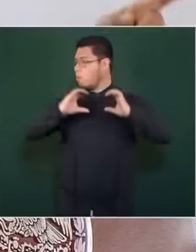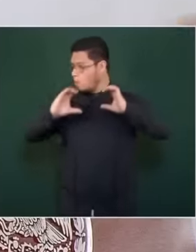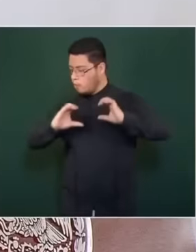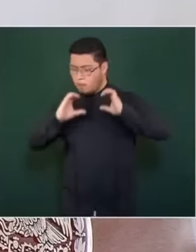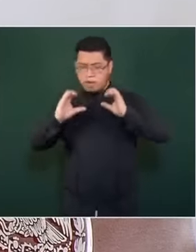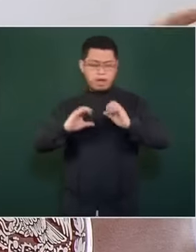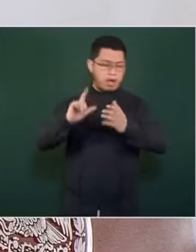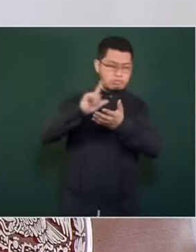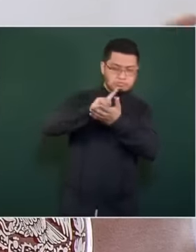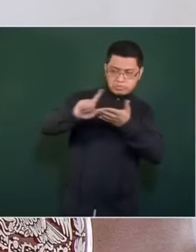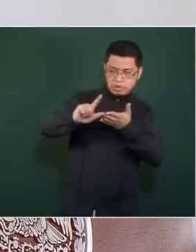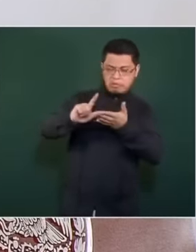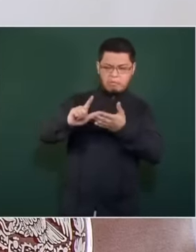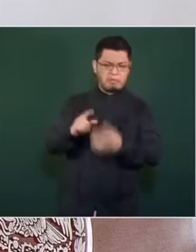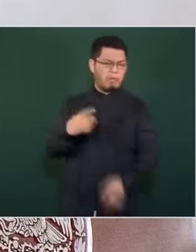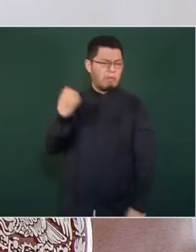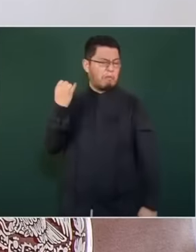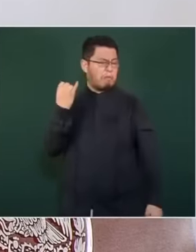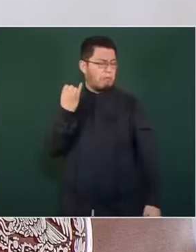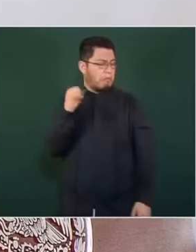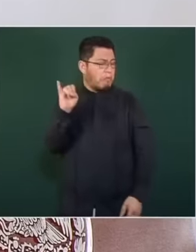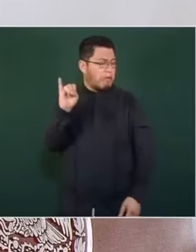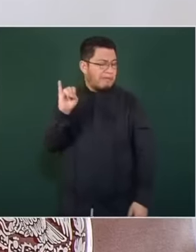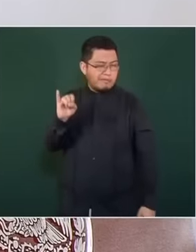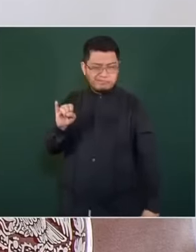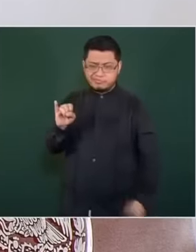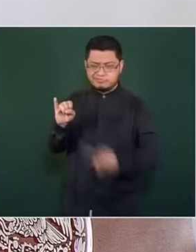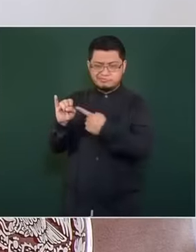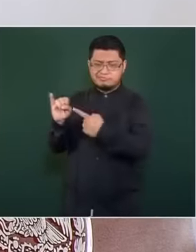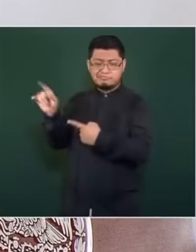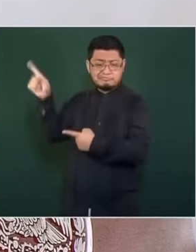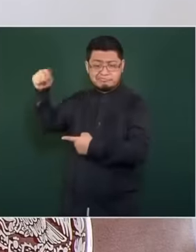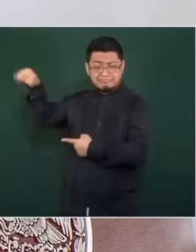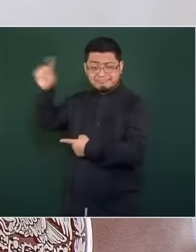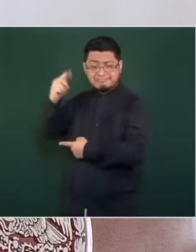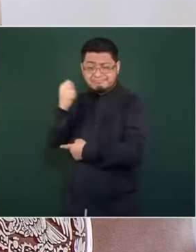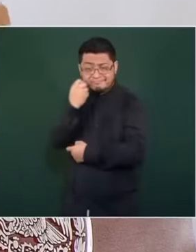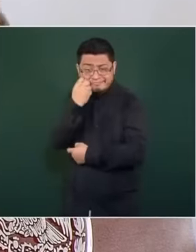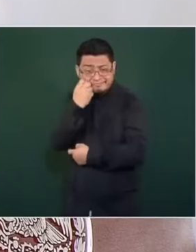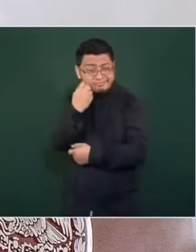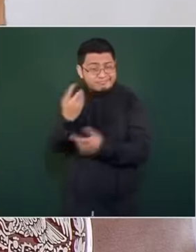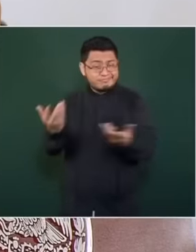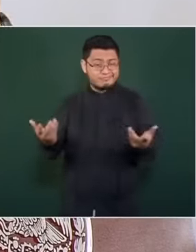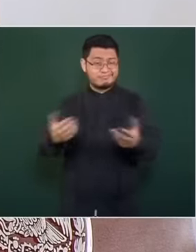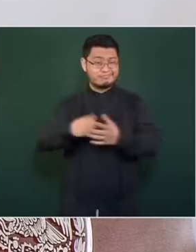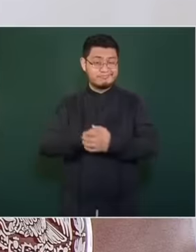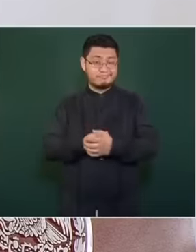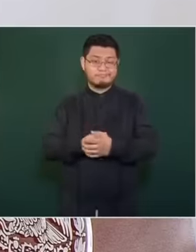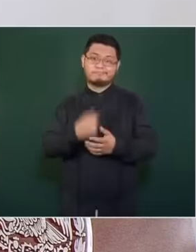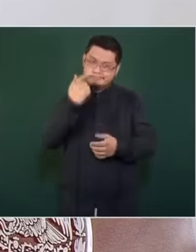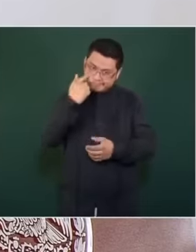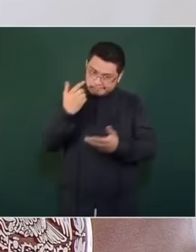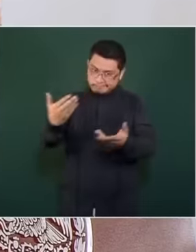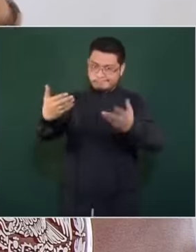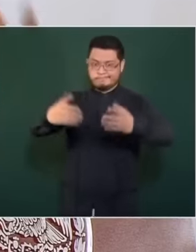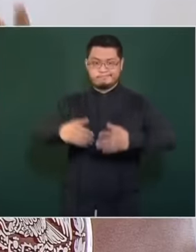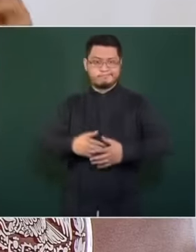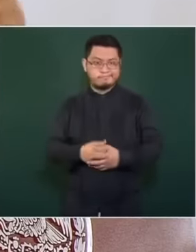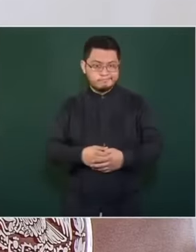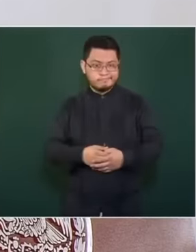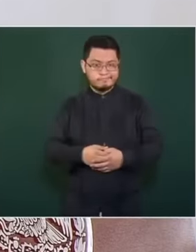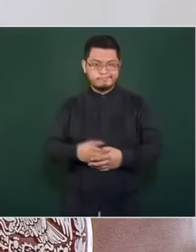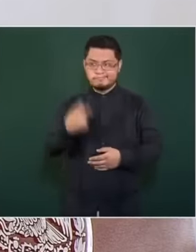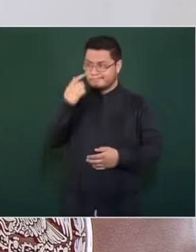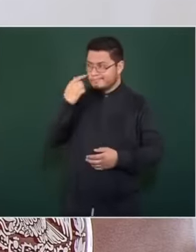la energía que se produce en las hidroeléctricas. Así la tranza, de ese